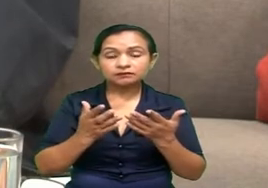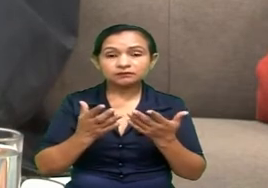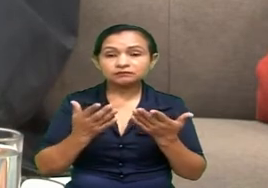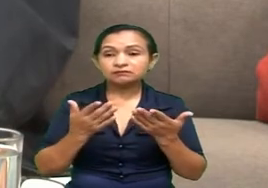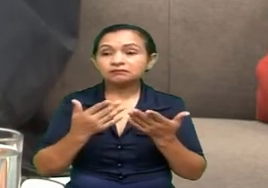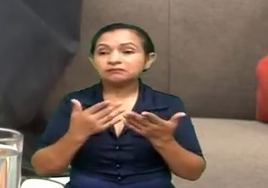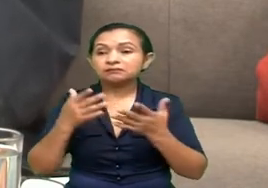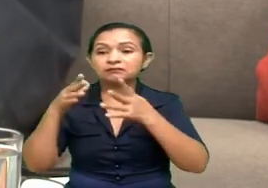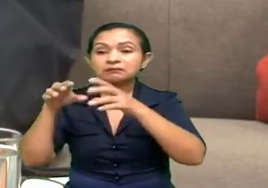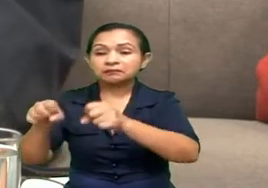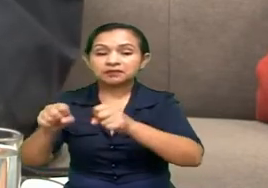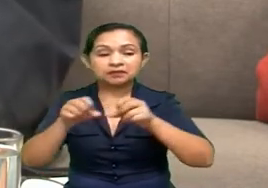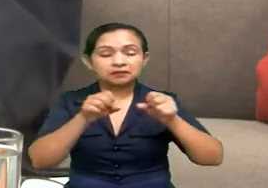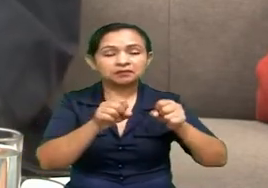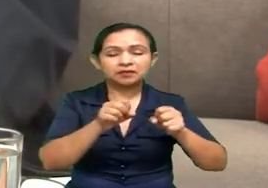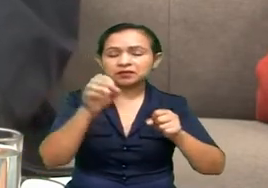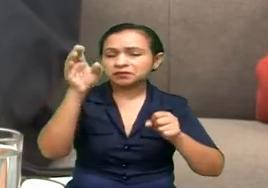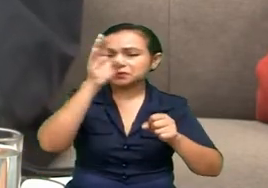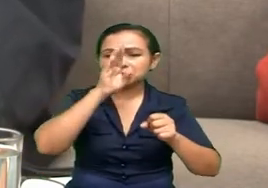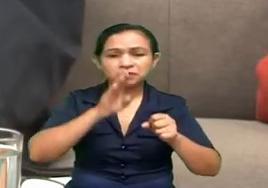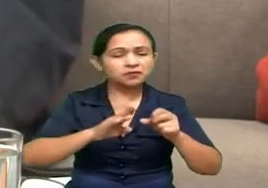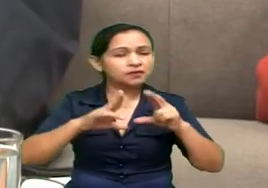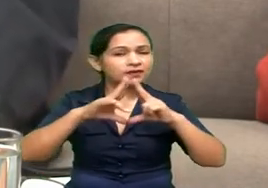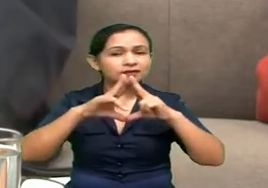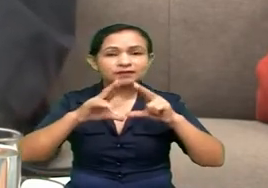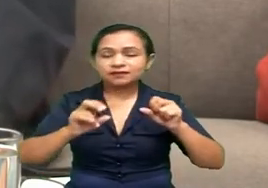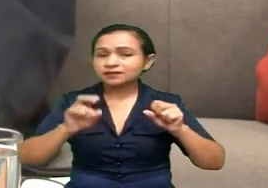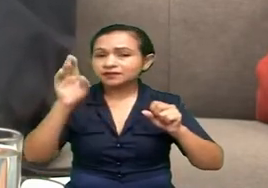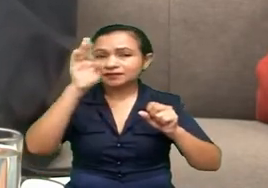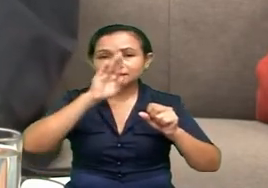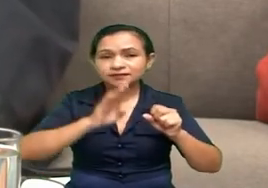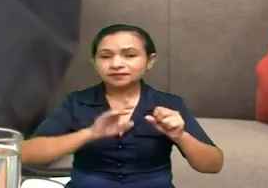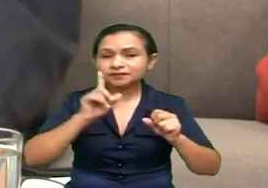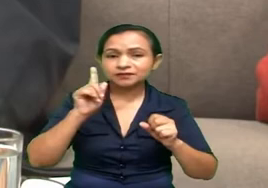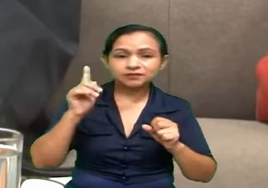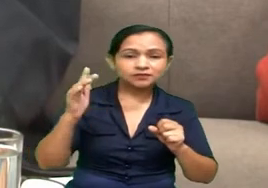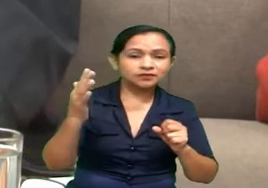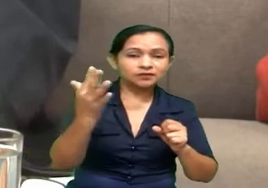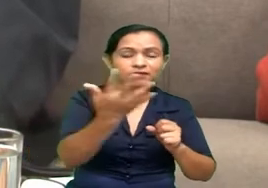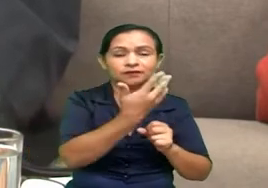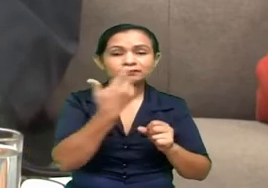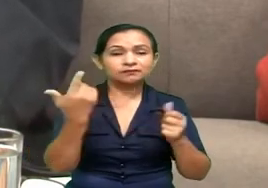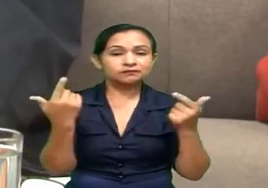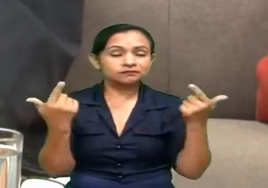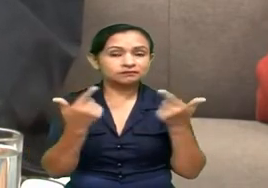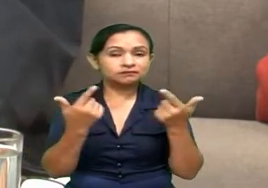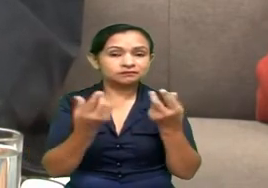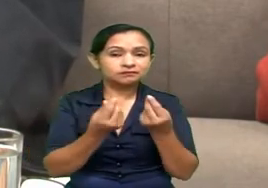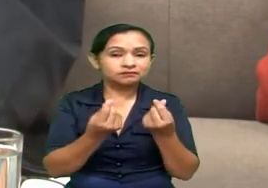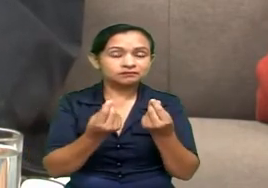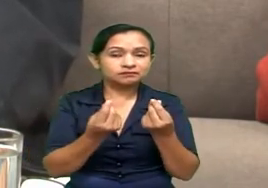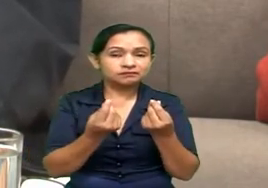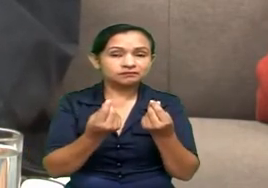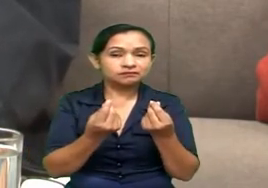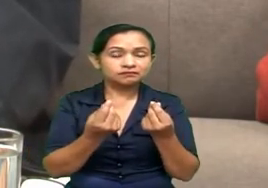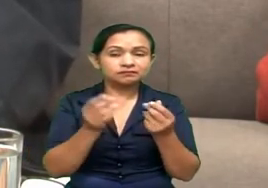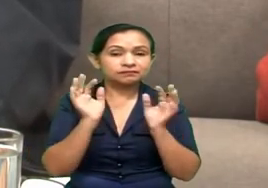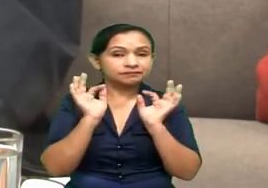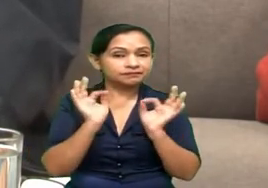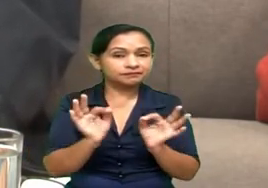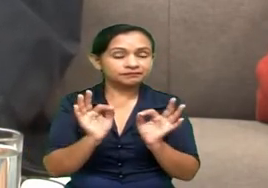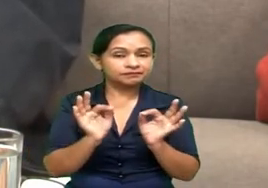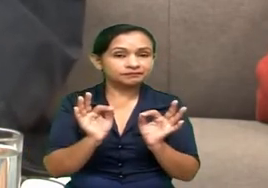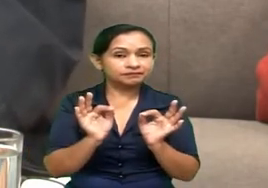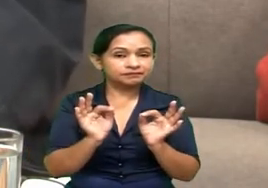de conquistas de territorio. Todas nuestras disputas territoriales no las hemos ventilado con las